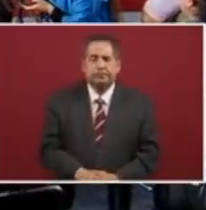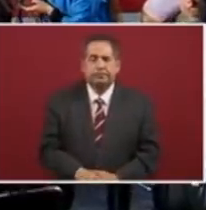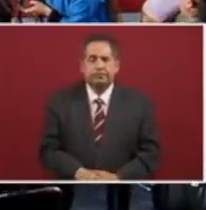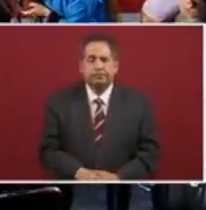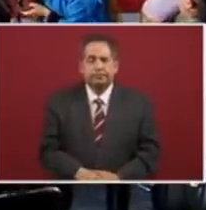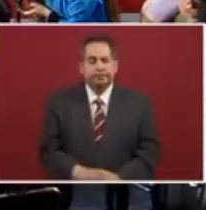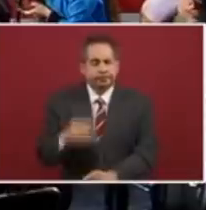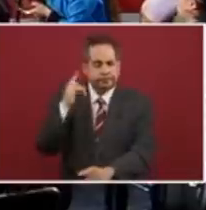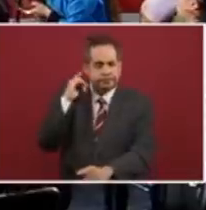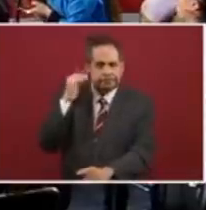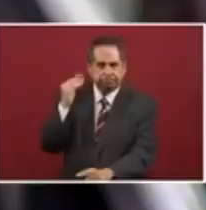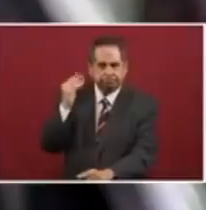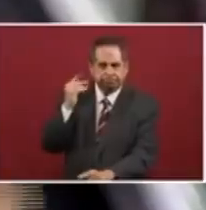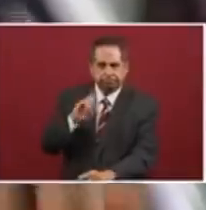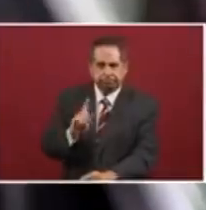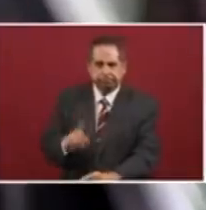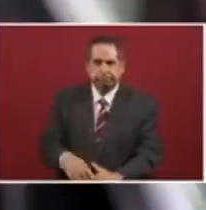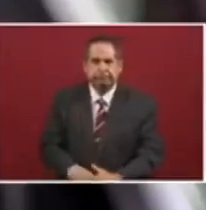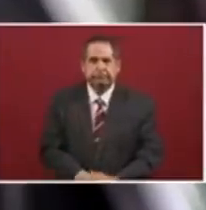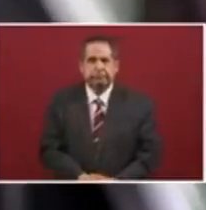quiere decir que llevan